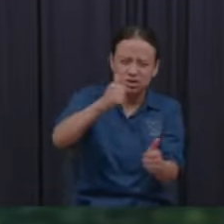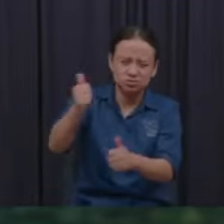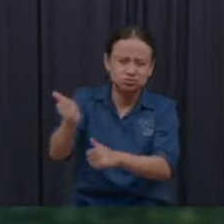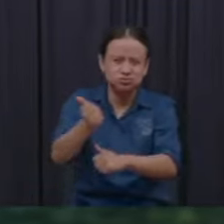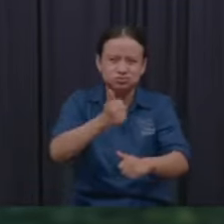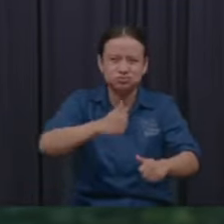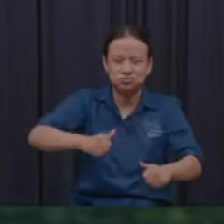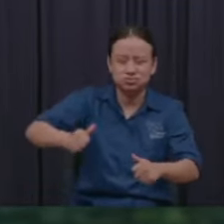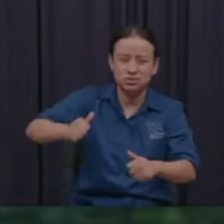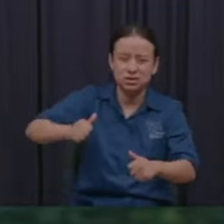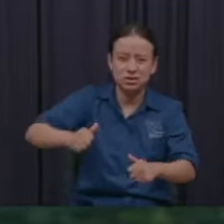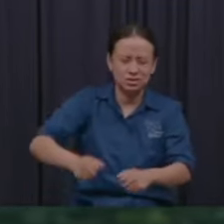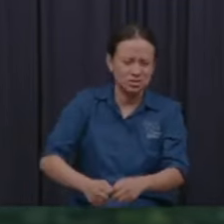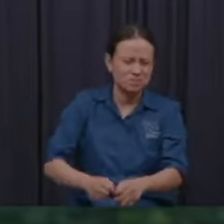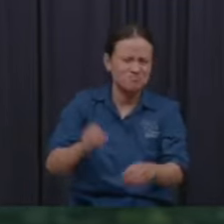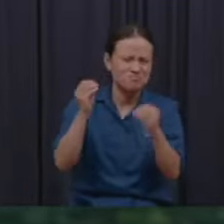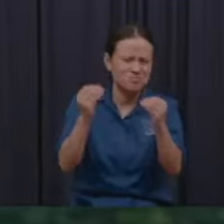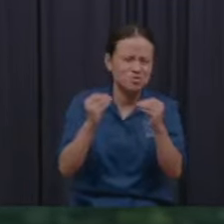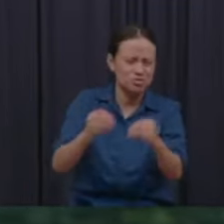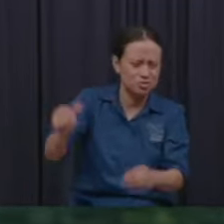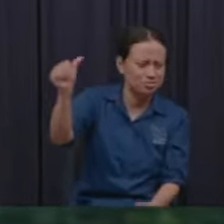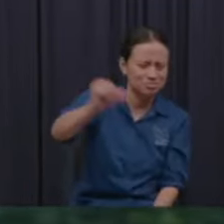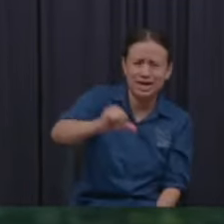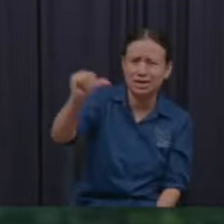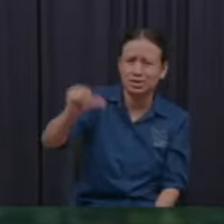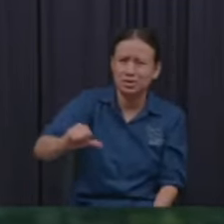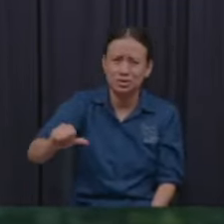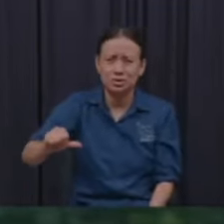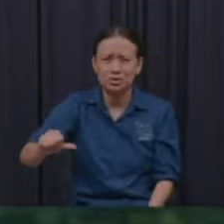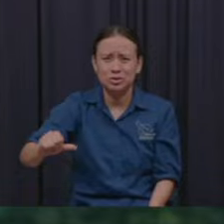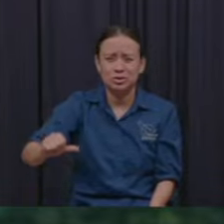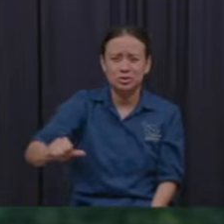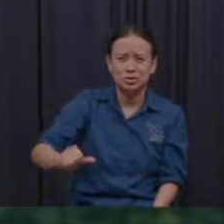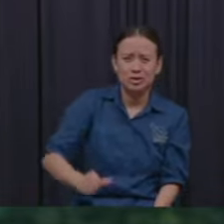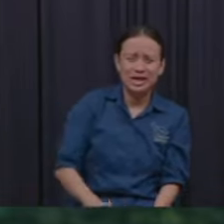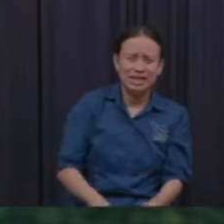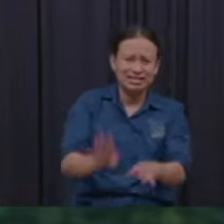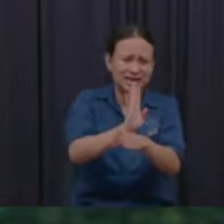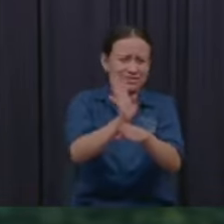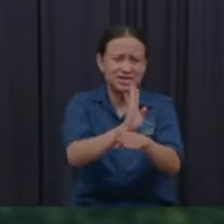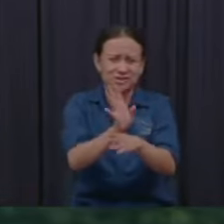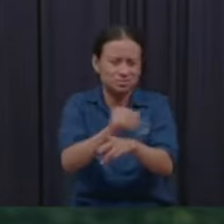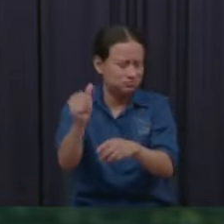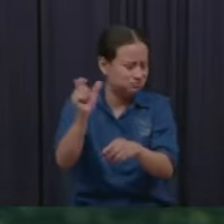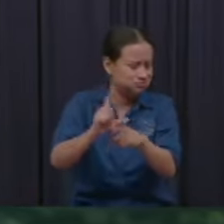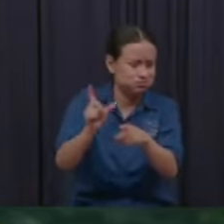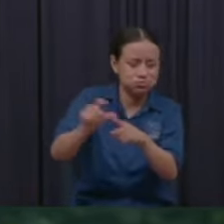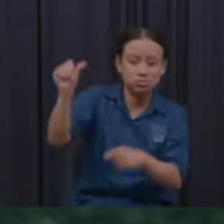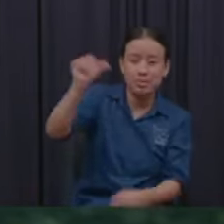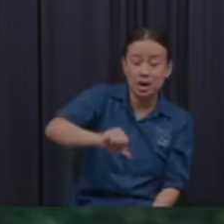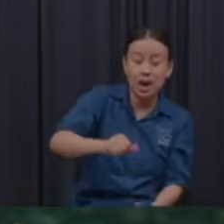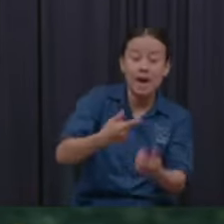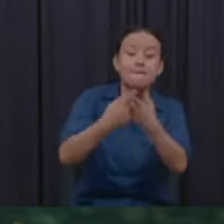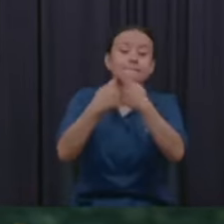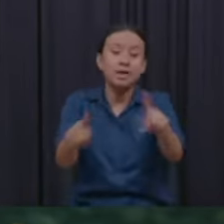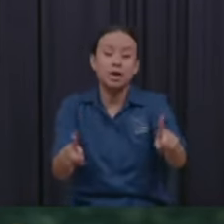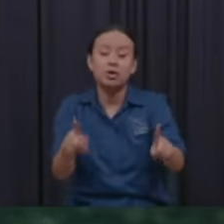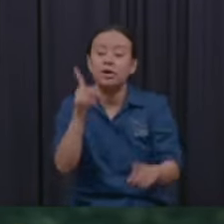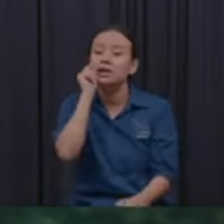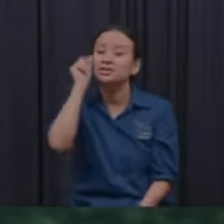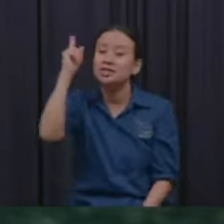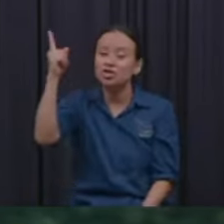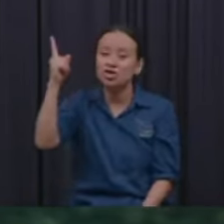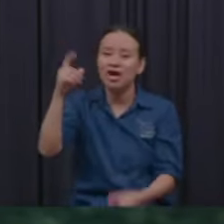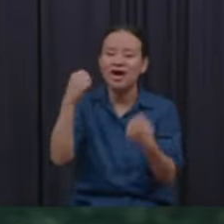La televisión está contaminada, el Netflix está contaminado, el ambiente está contaminado, pero el Señor hace de